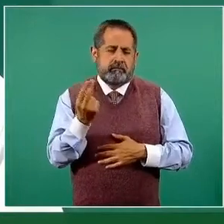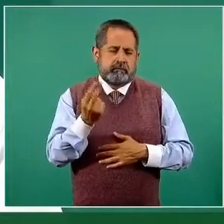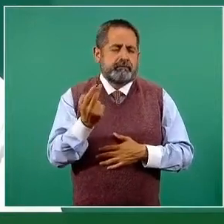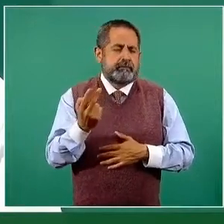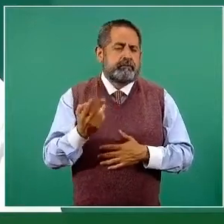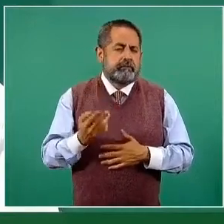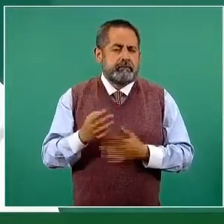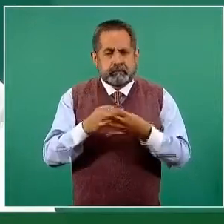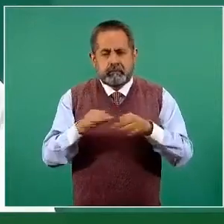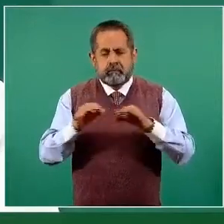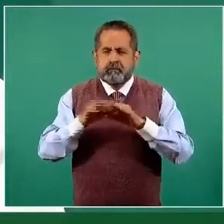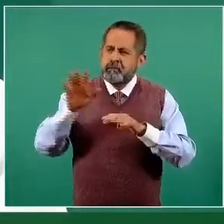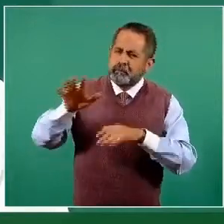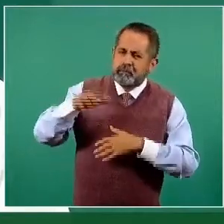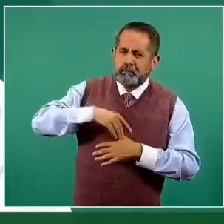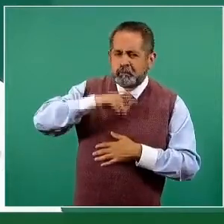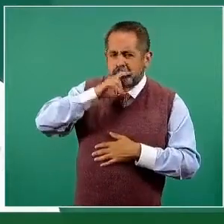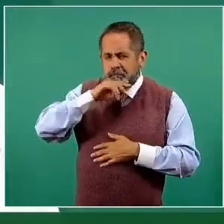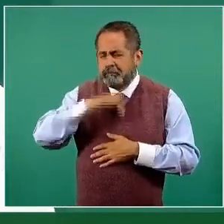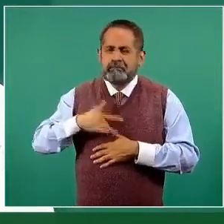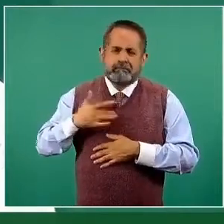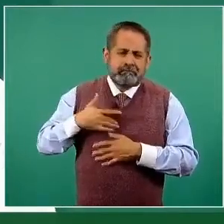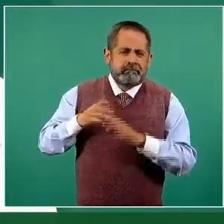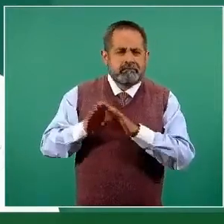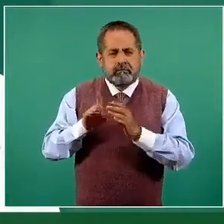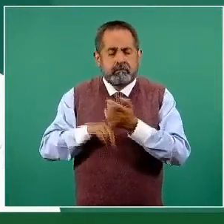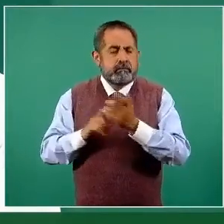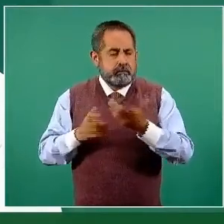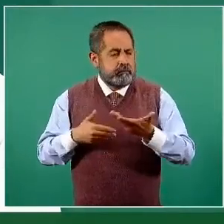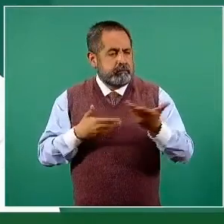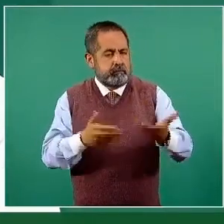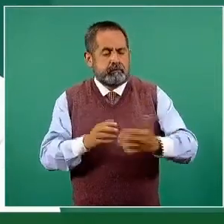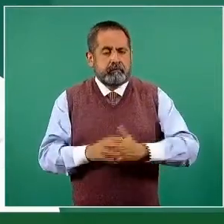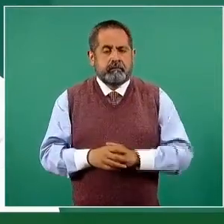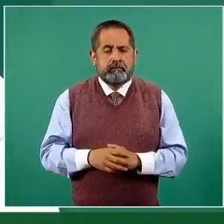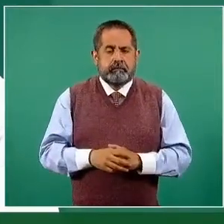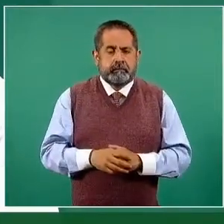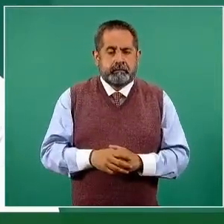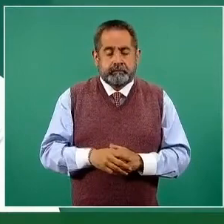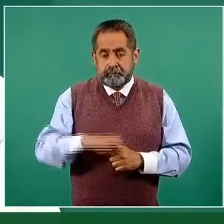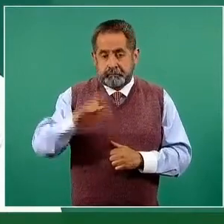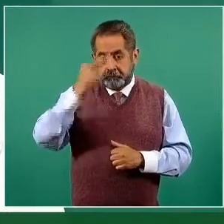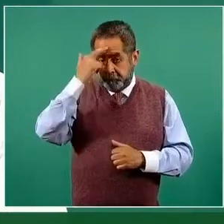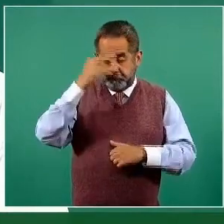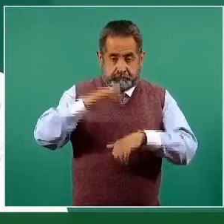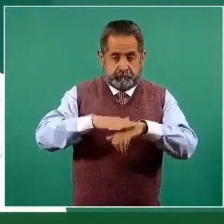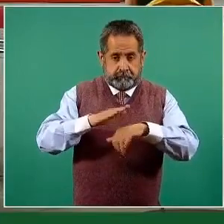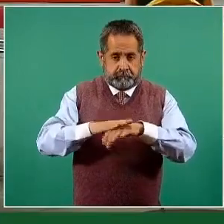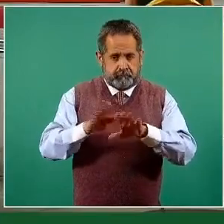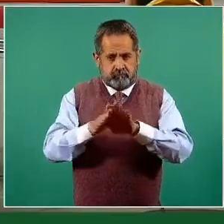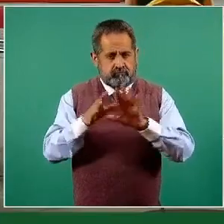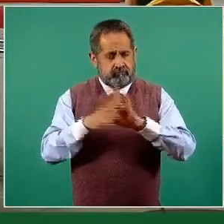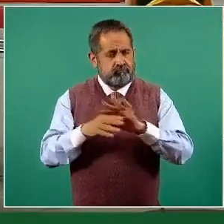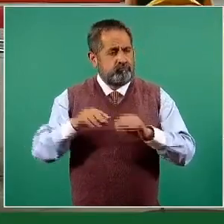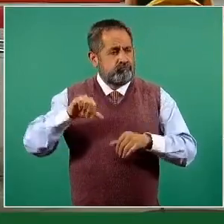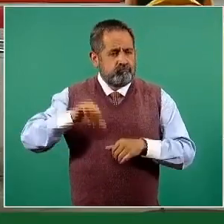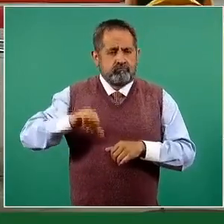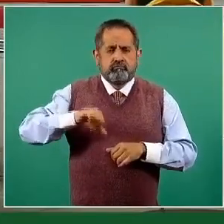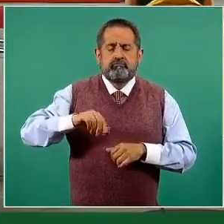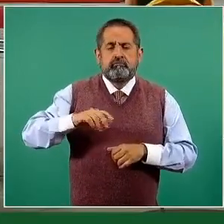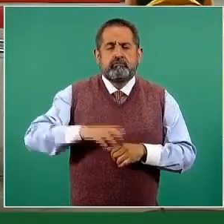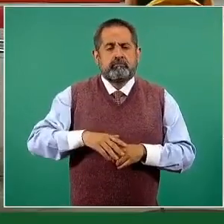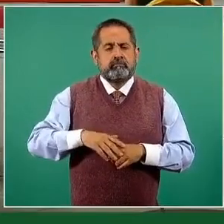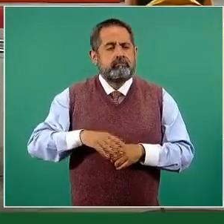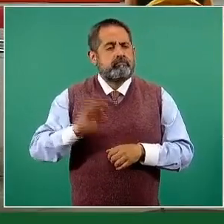externen inquietudes, comentarios, preguntas, opiniones. Recuerden que las opiniones que se vierten o las